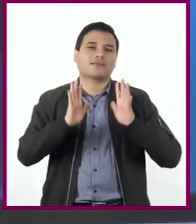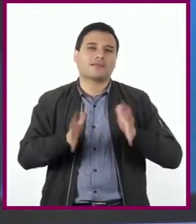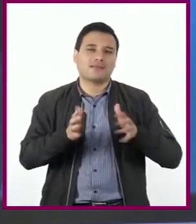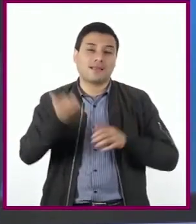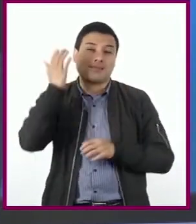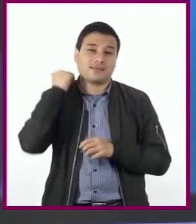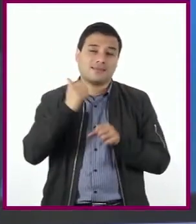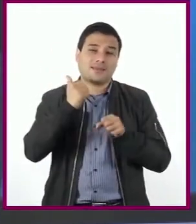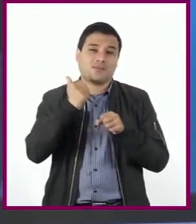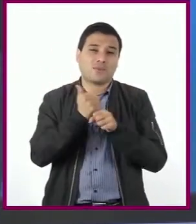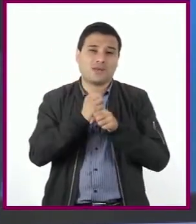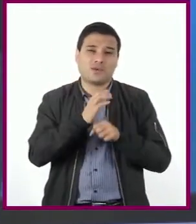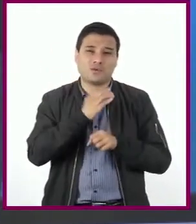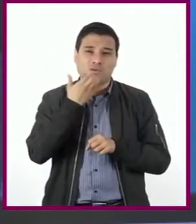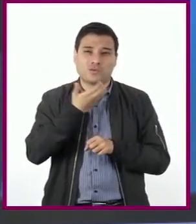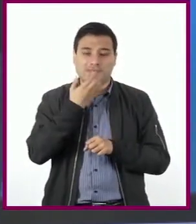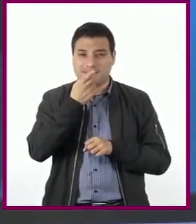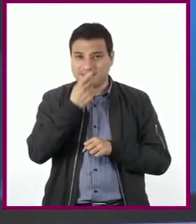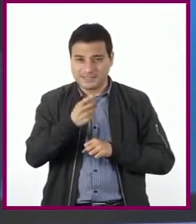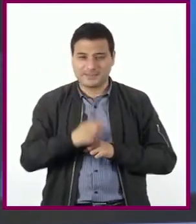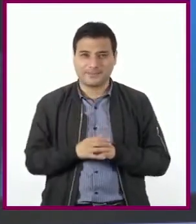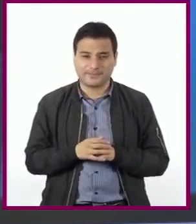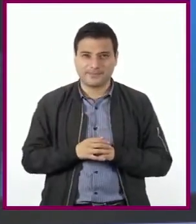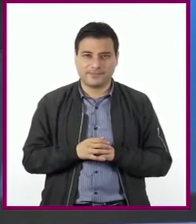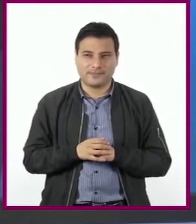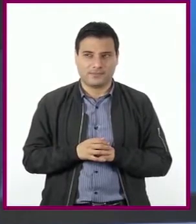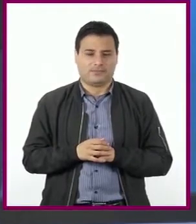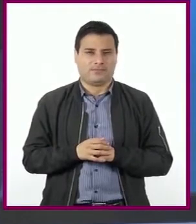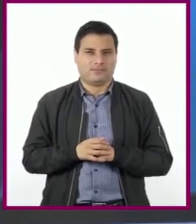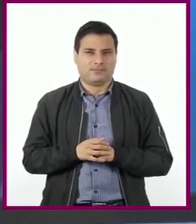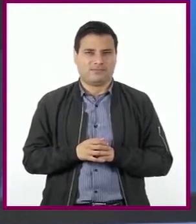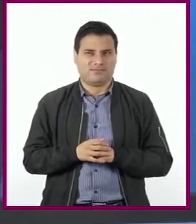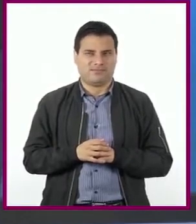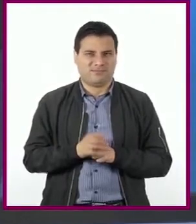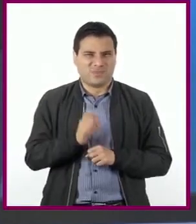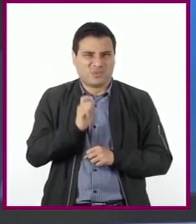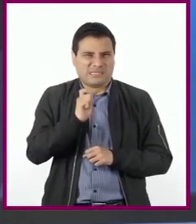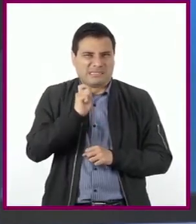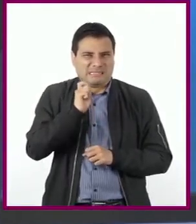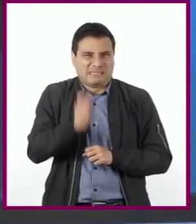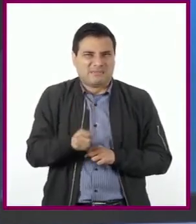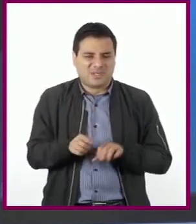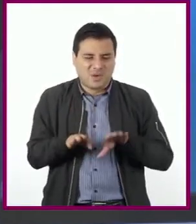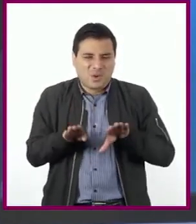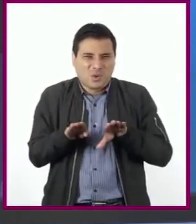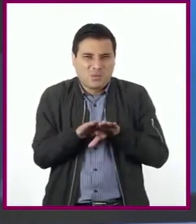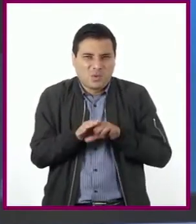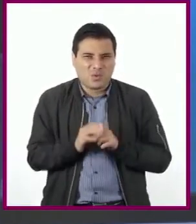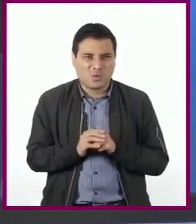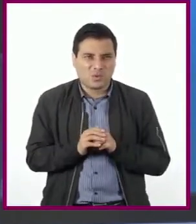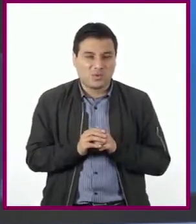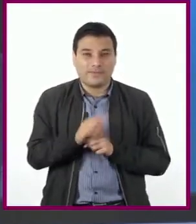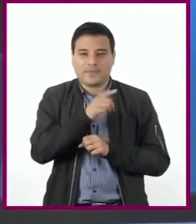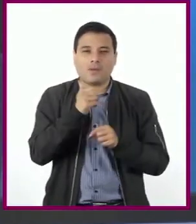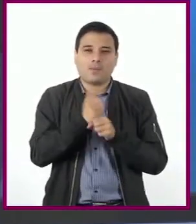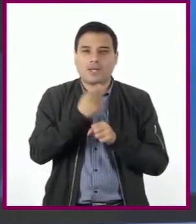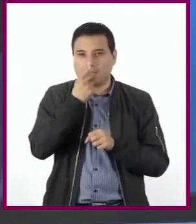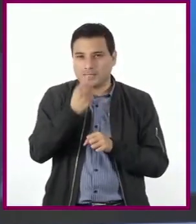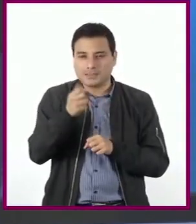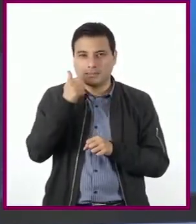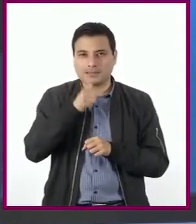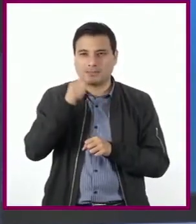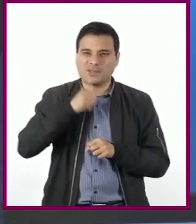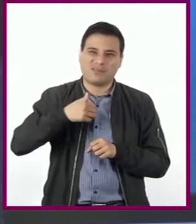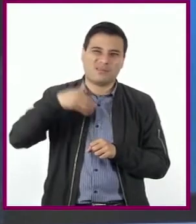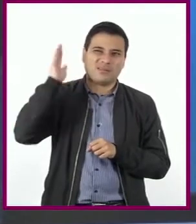mi abuelita. Ahora que lo pienso, no sé a qué se refería con esa expresión. Solo sabía que cuando la decía, algo estaba